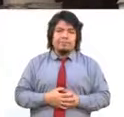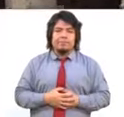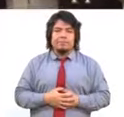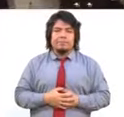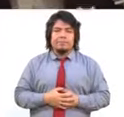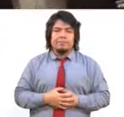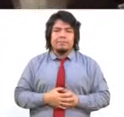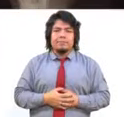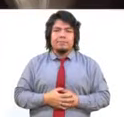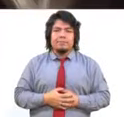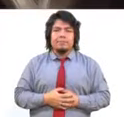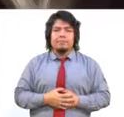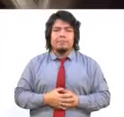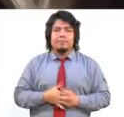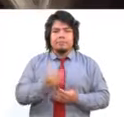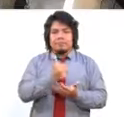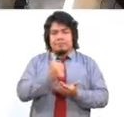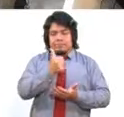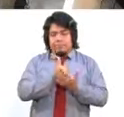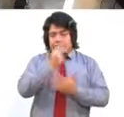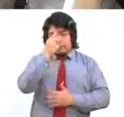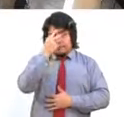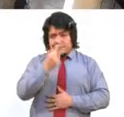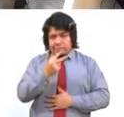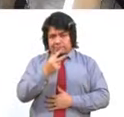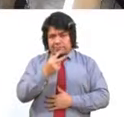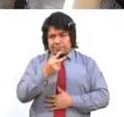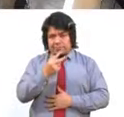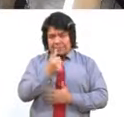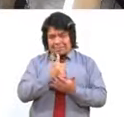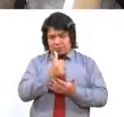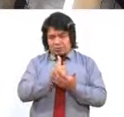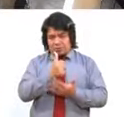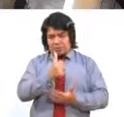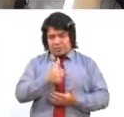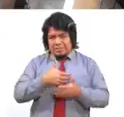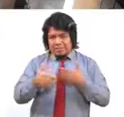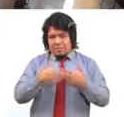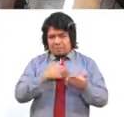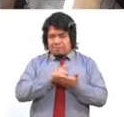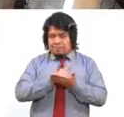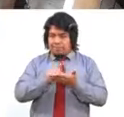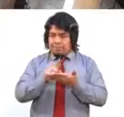Ciudad de México, ciudad innovadora y de derechos.